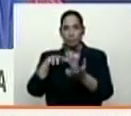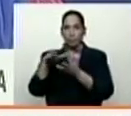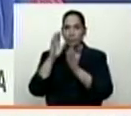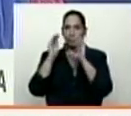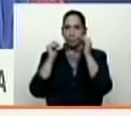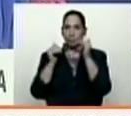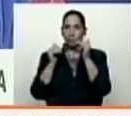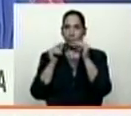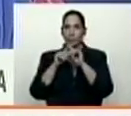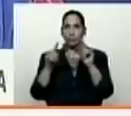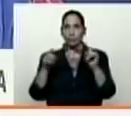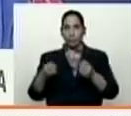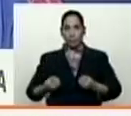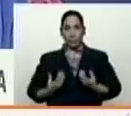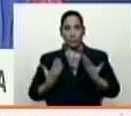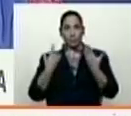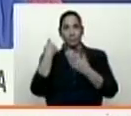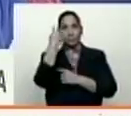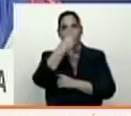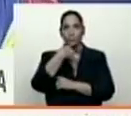Miren, las presiones son grandes.